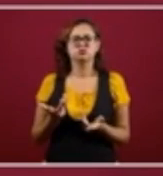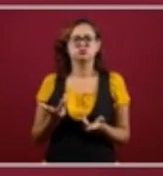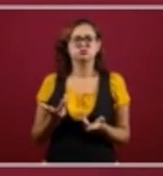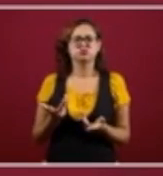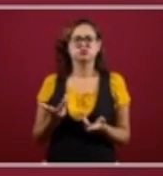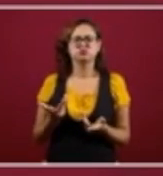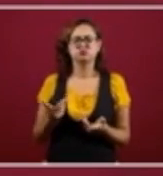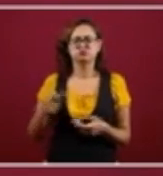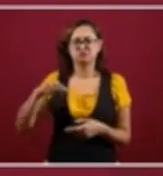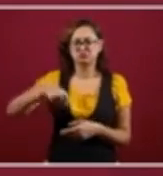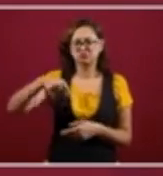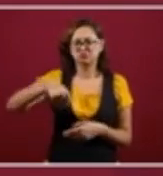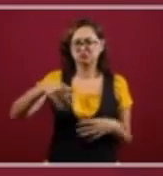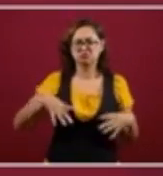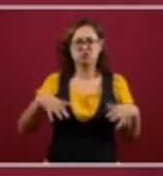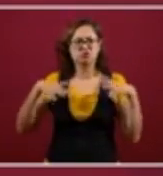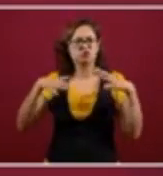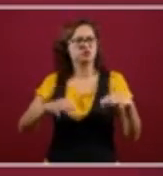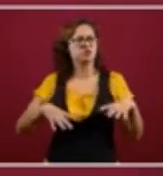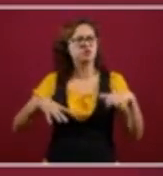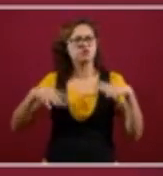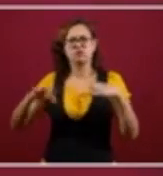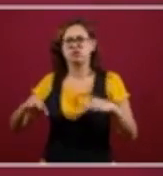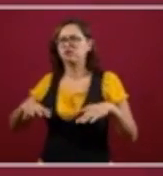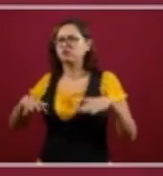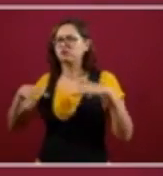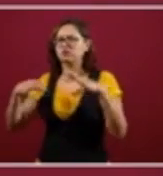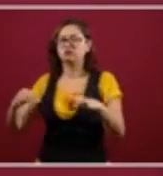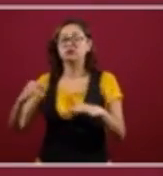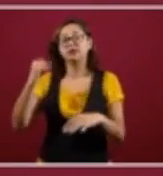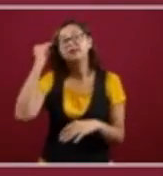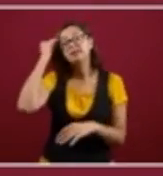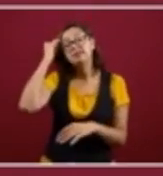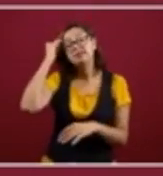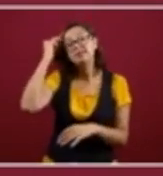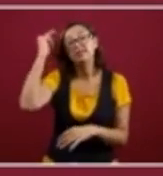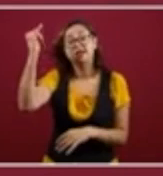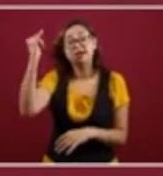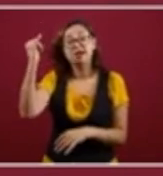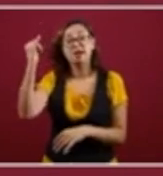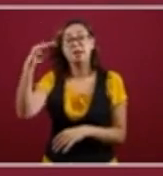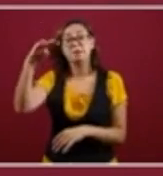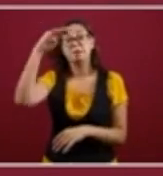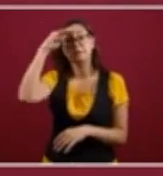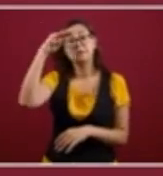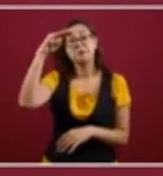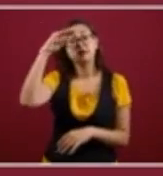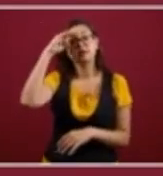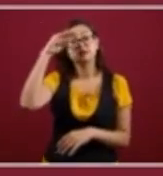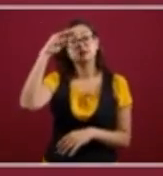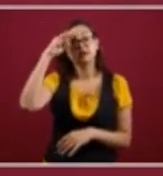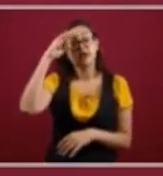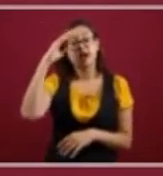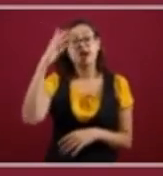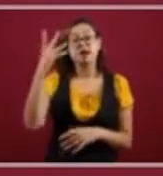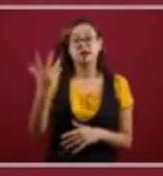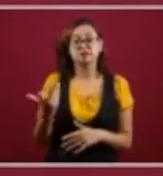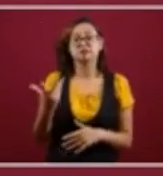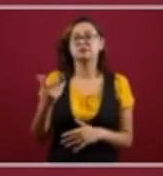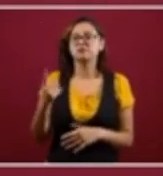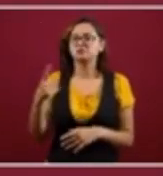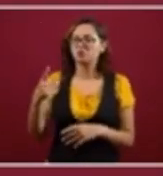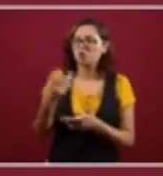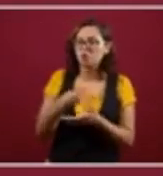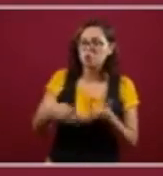de México, con la especulación de terrenos, con la especulación inmobiliaria.